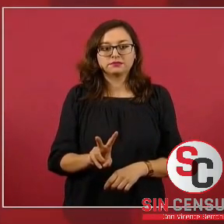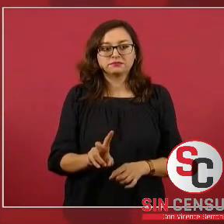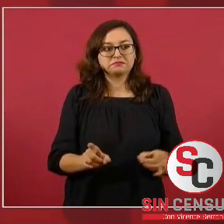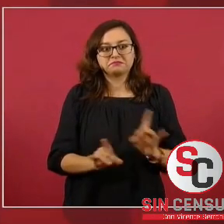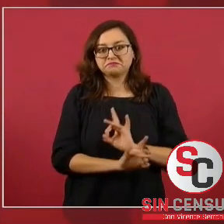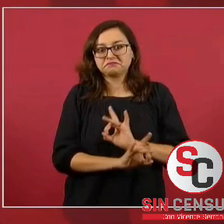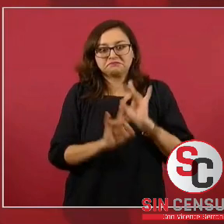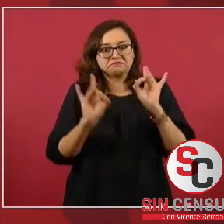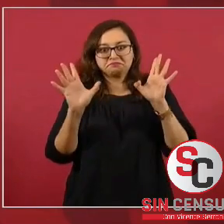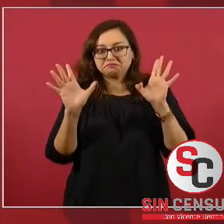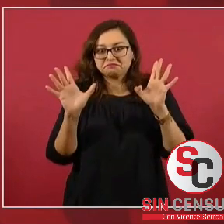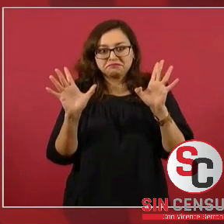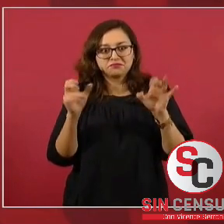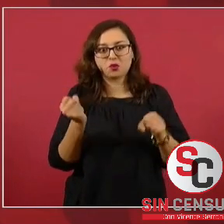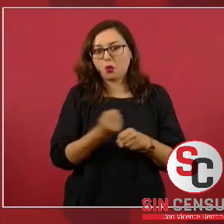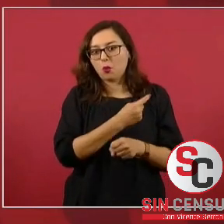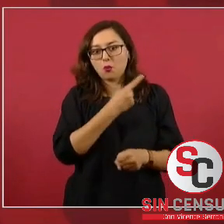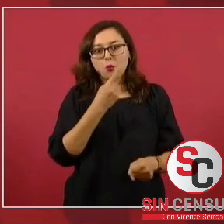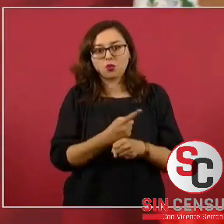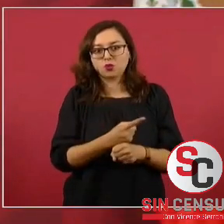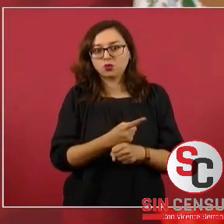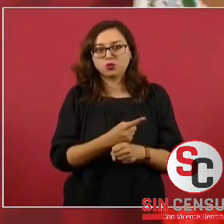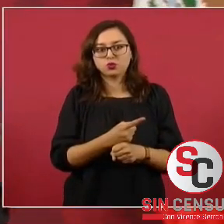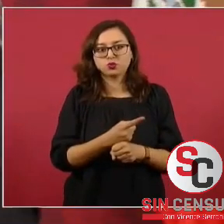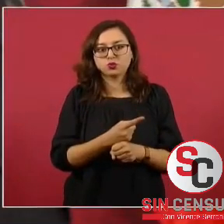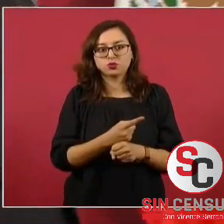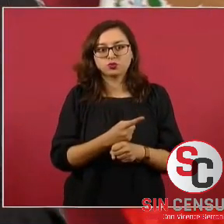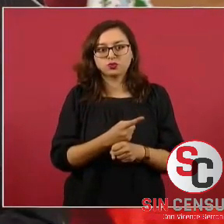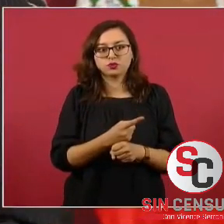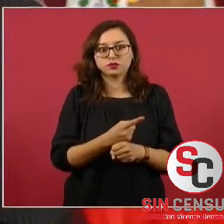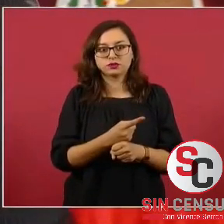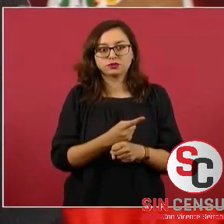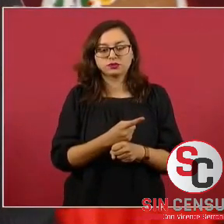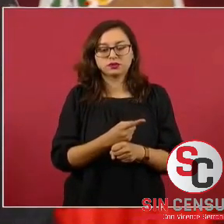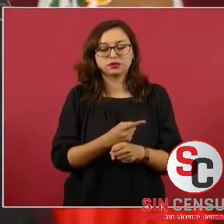pasan, ¿no? Pero habían 10